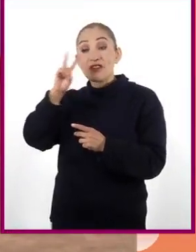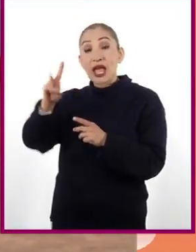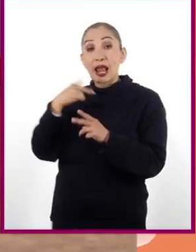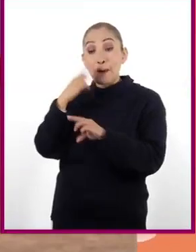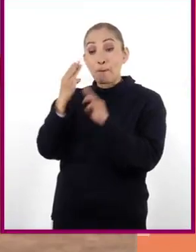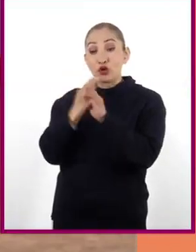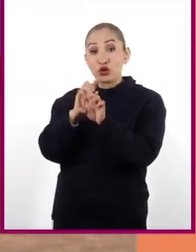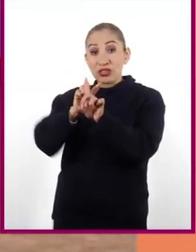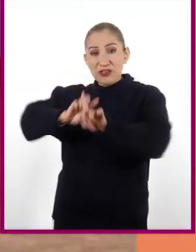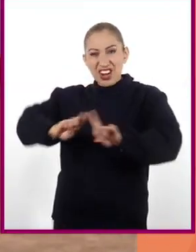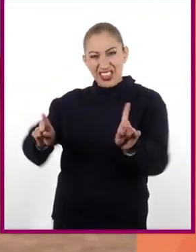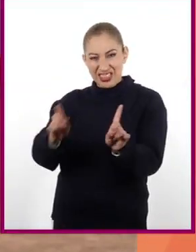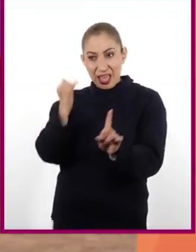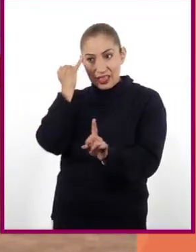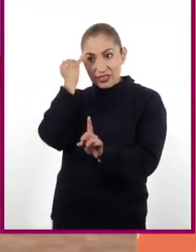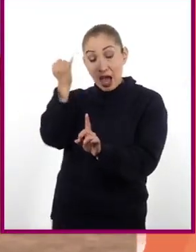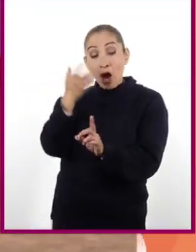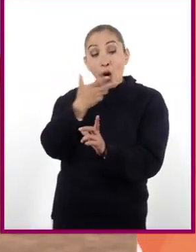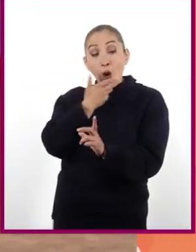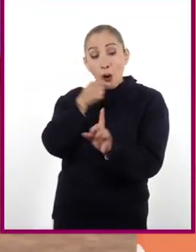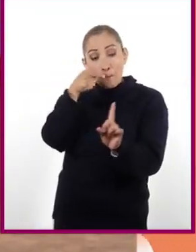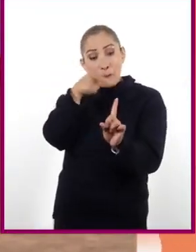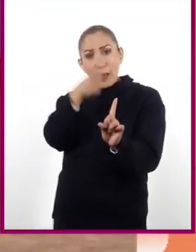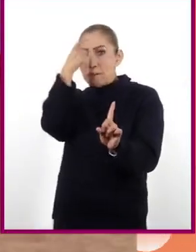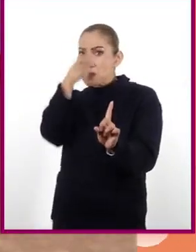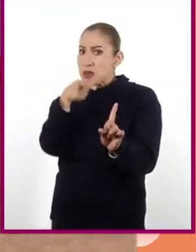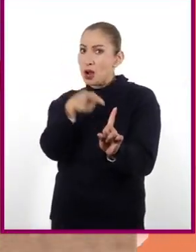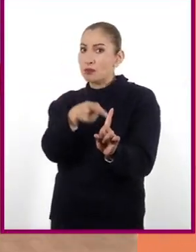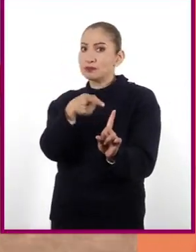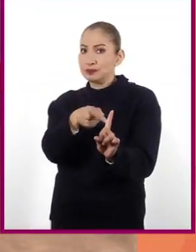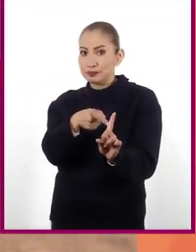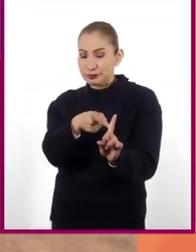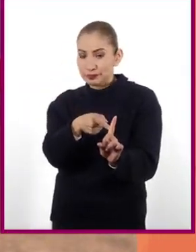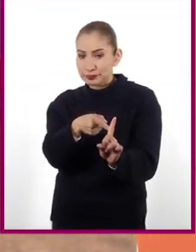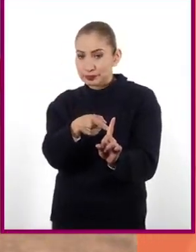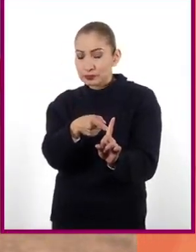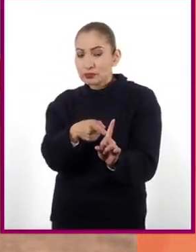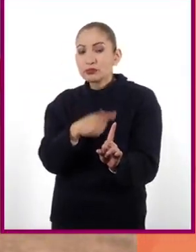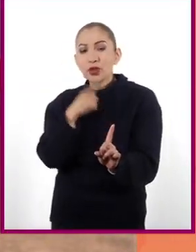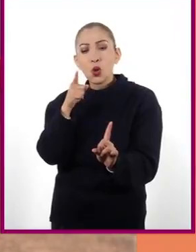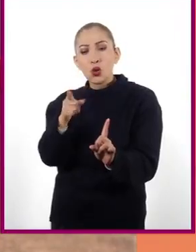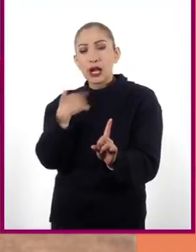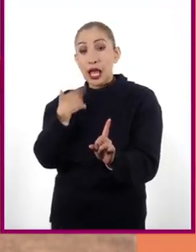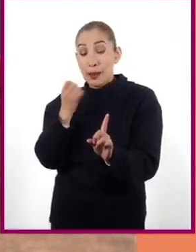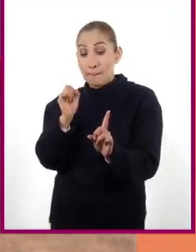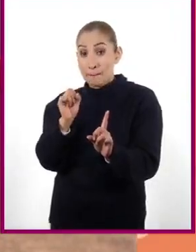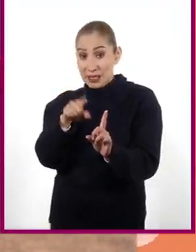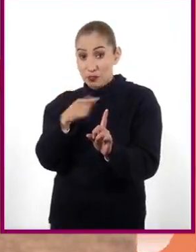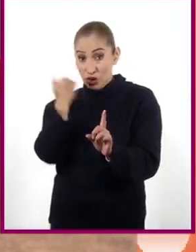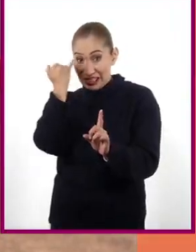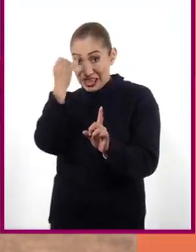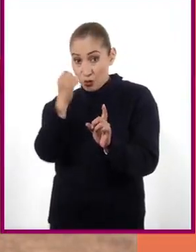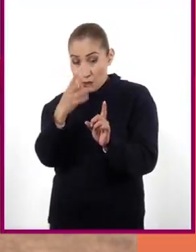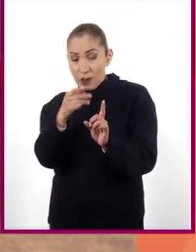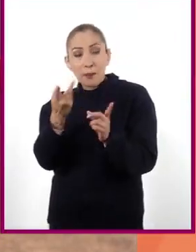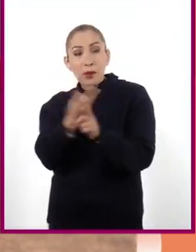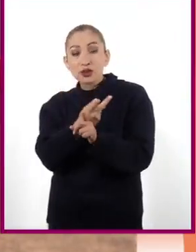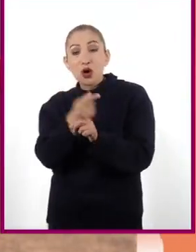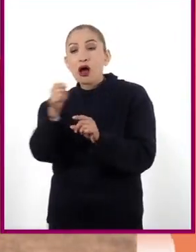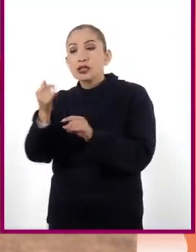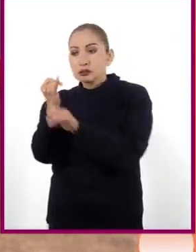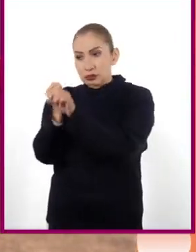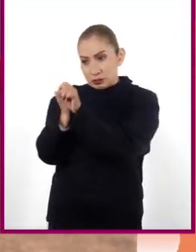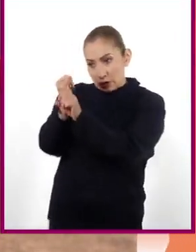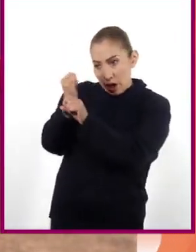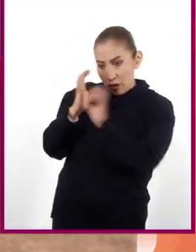mundo desde una perspectiva donde el hombre es el centro del universo. Una consecuencia de esta nueva idea fue el